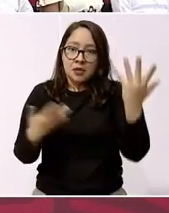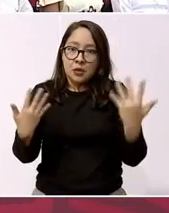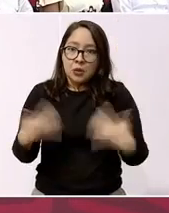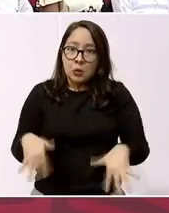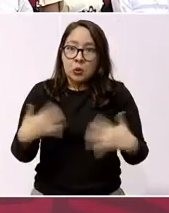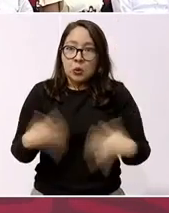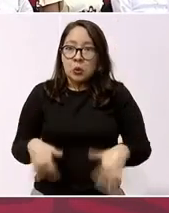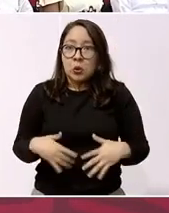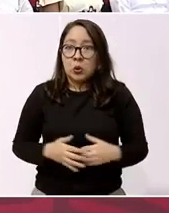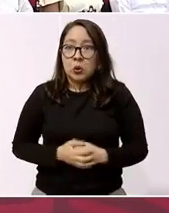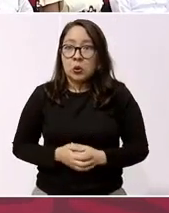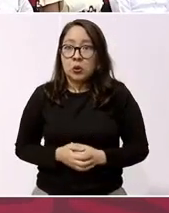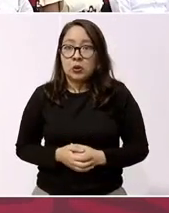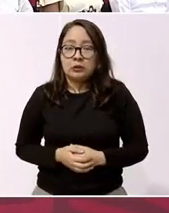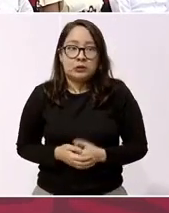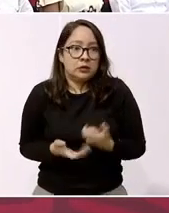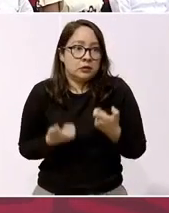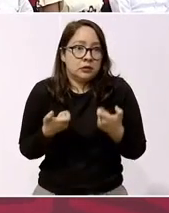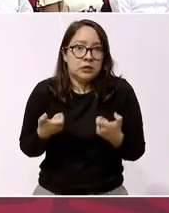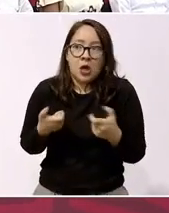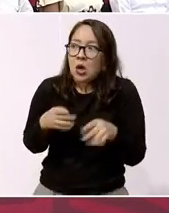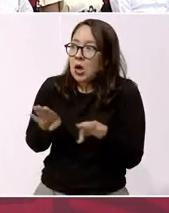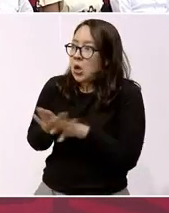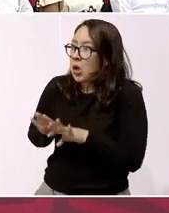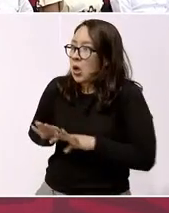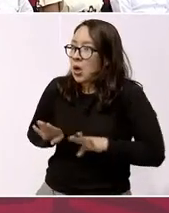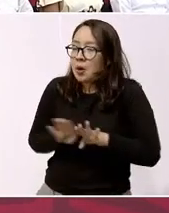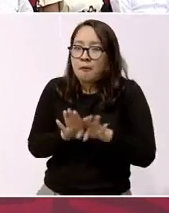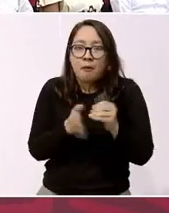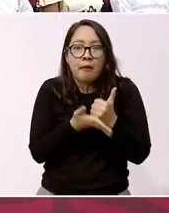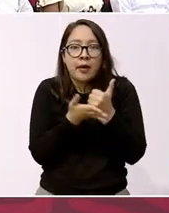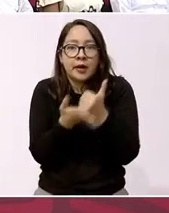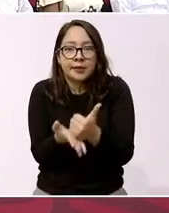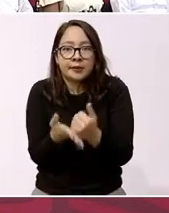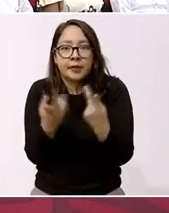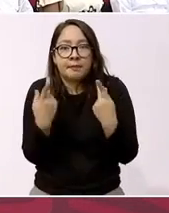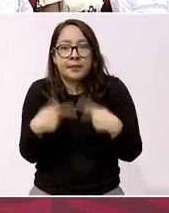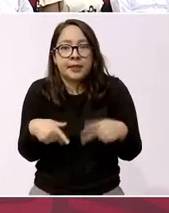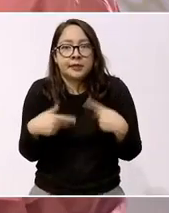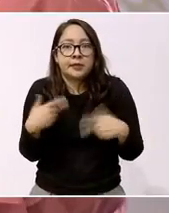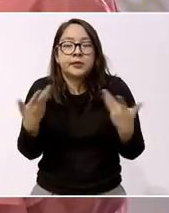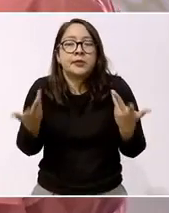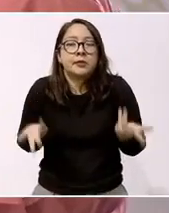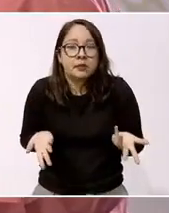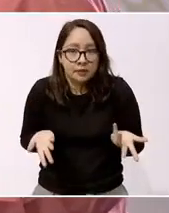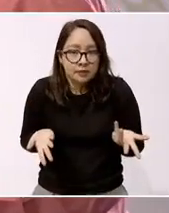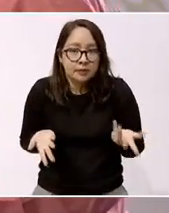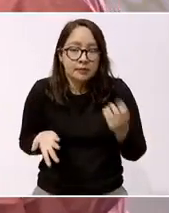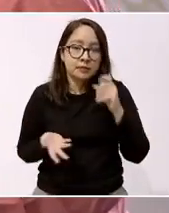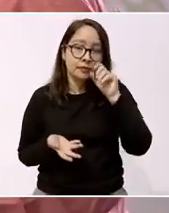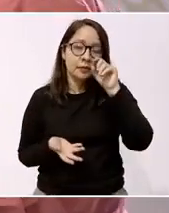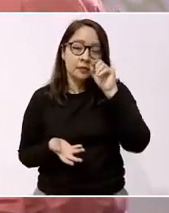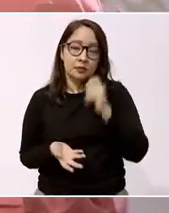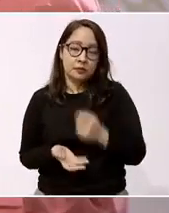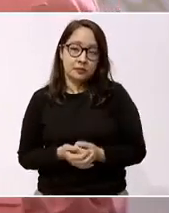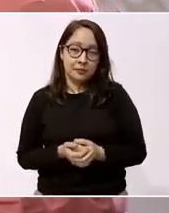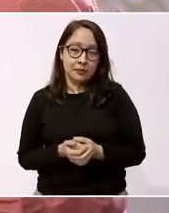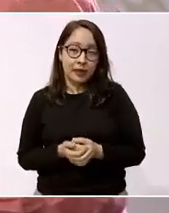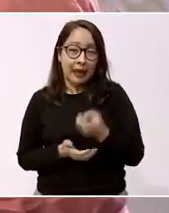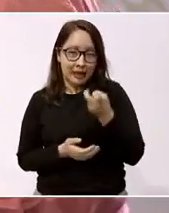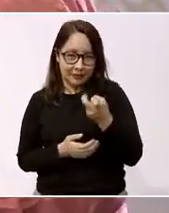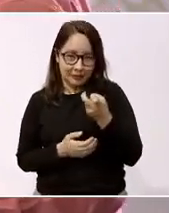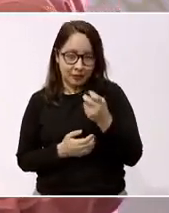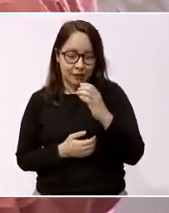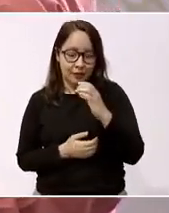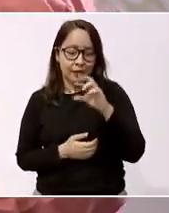nos quedamos sin ingresos, ¿cómo vamos a ayudar a los más necesitados? Y eso de pedir